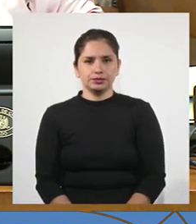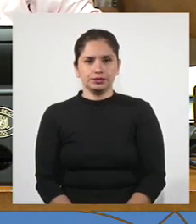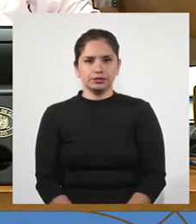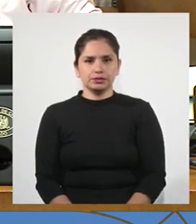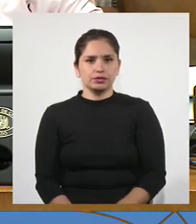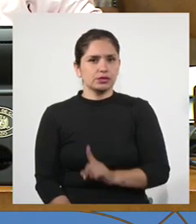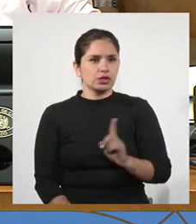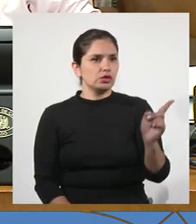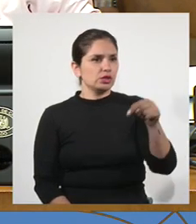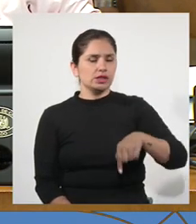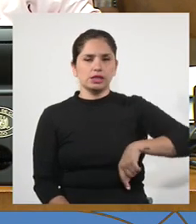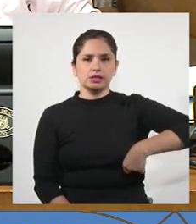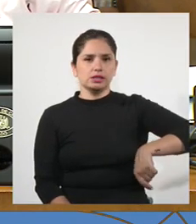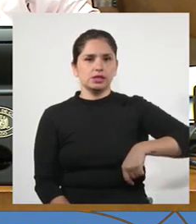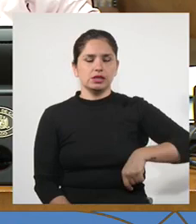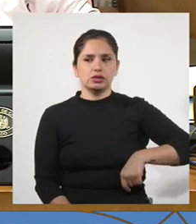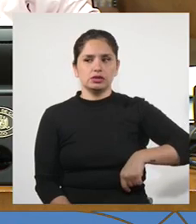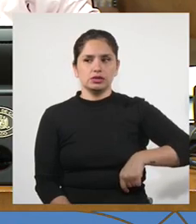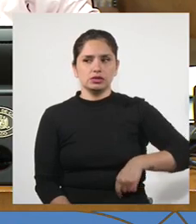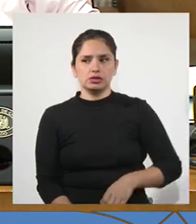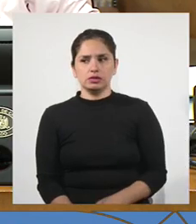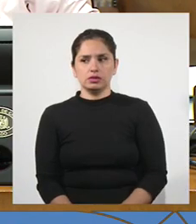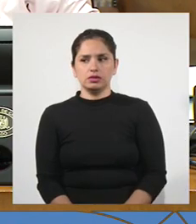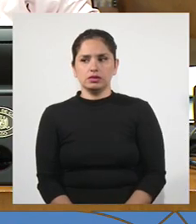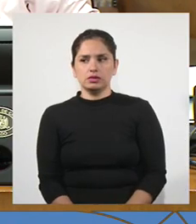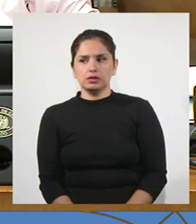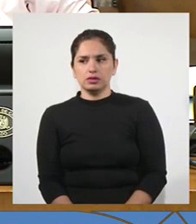¿No está el senador Chaguán? Sí.